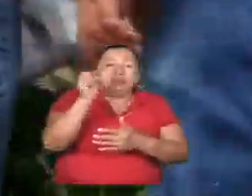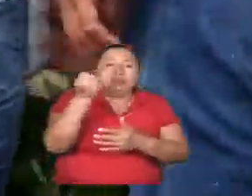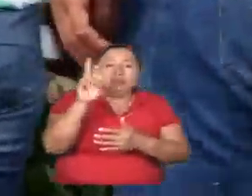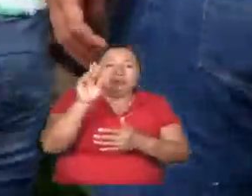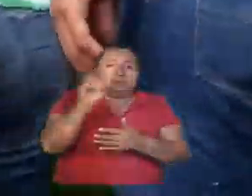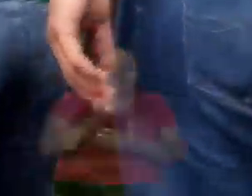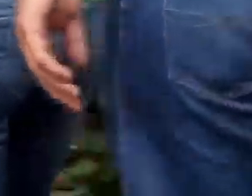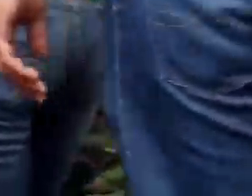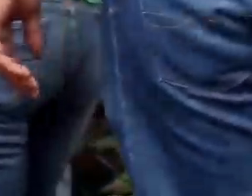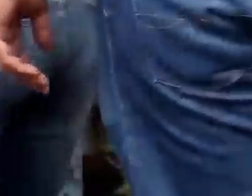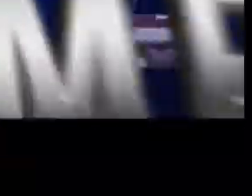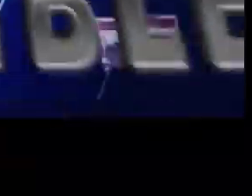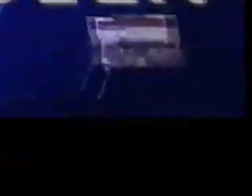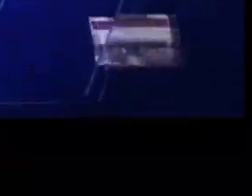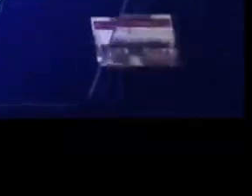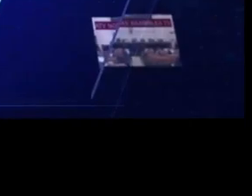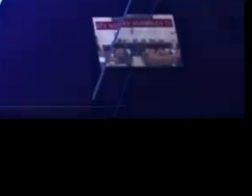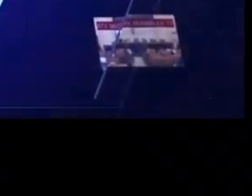Castro.